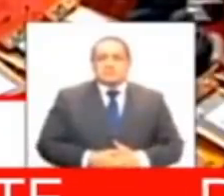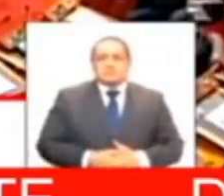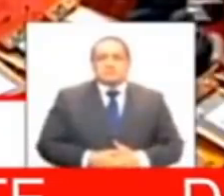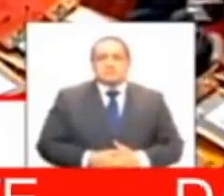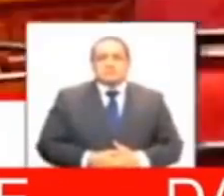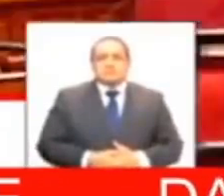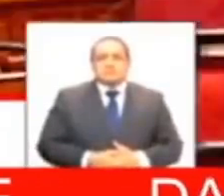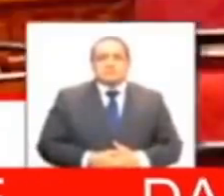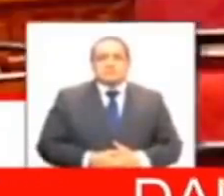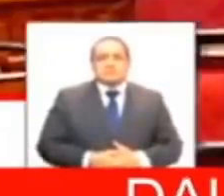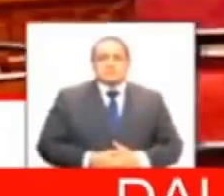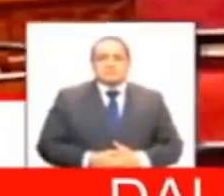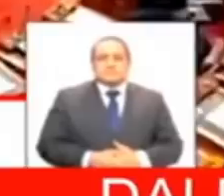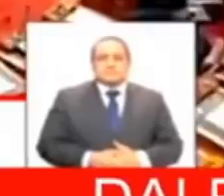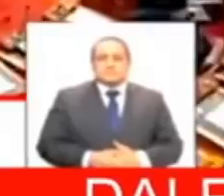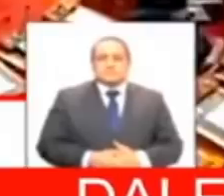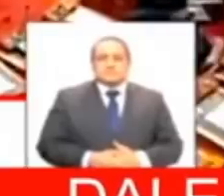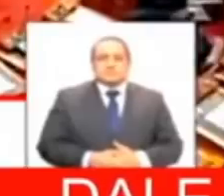Colegas congresistas,